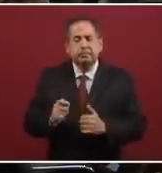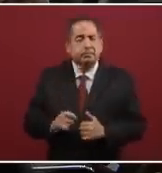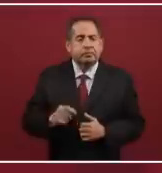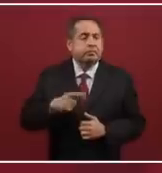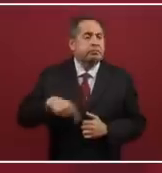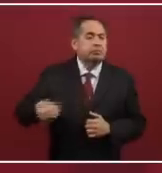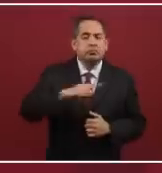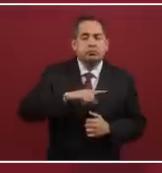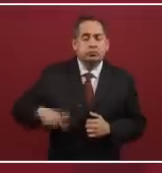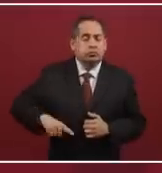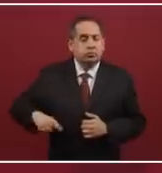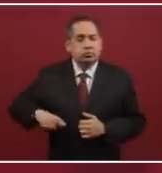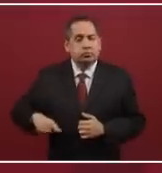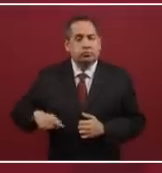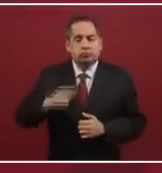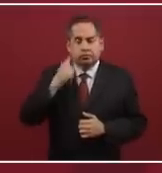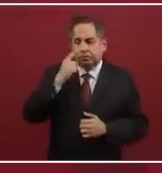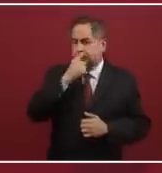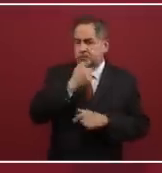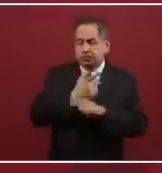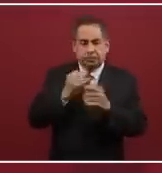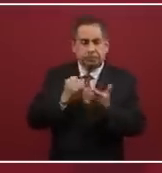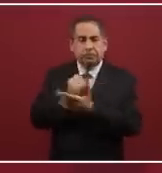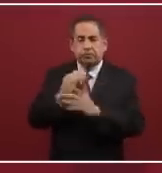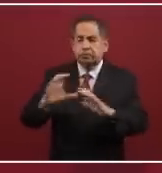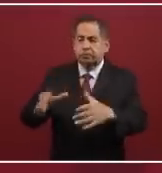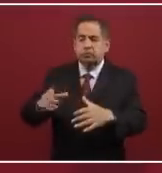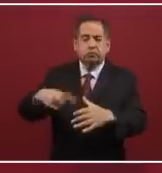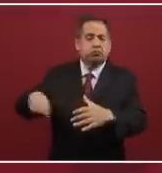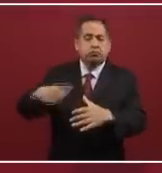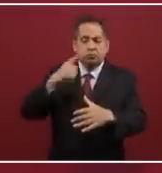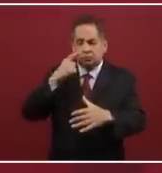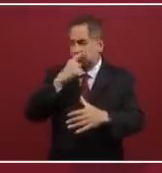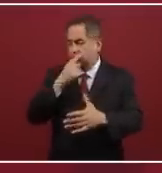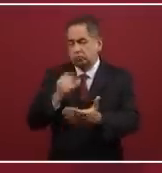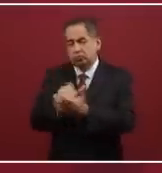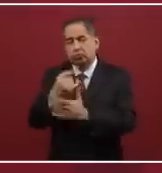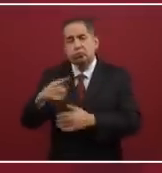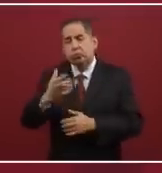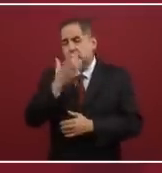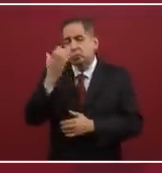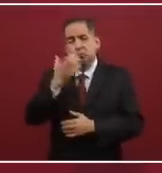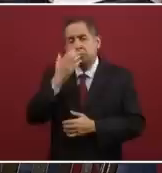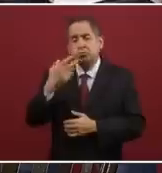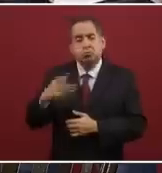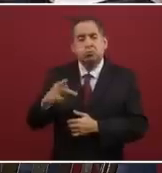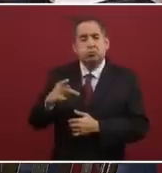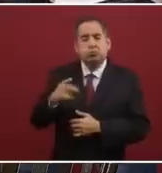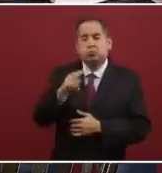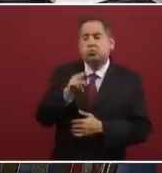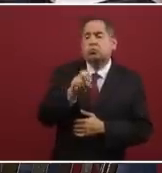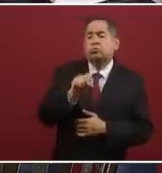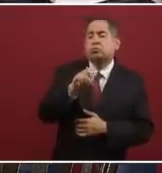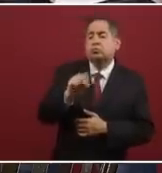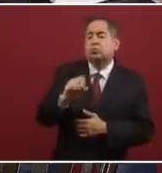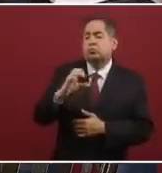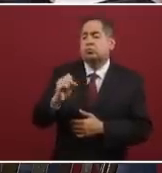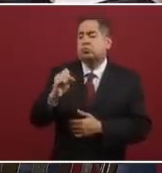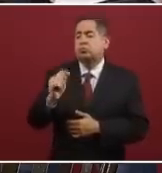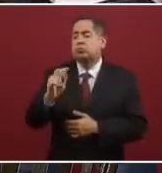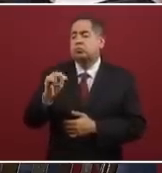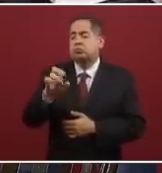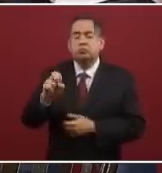los gobiernos democráticos, comunitarios, de usos y costumbres del estado